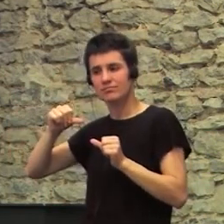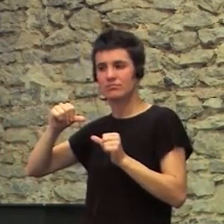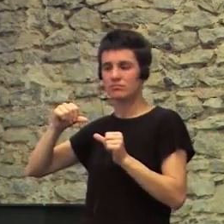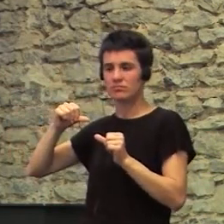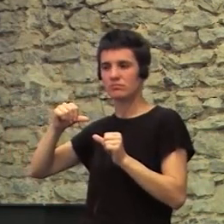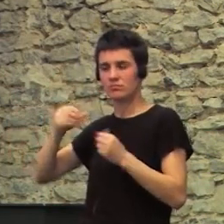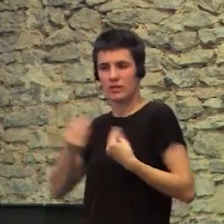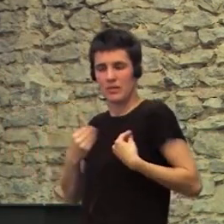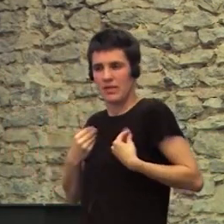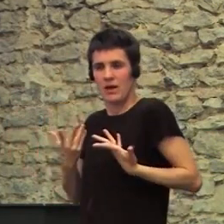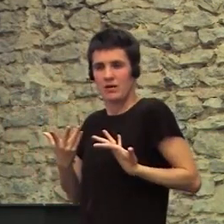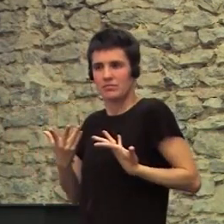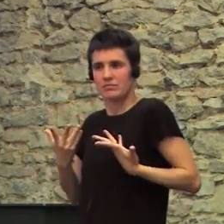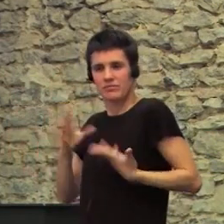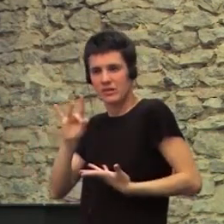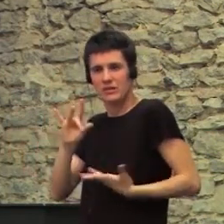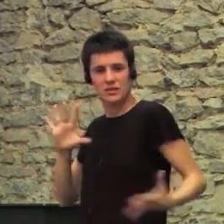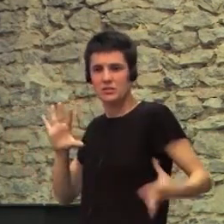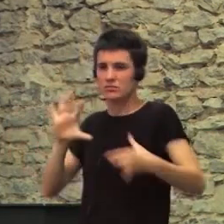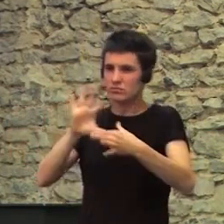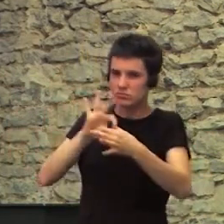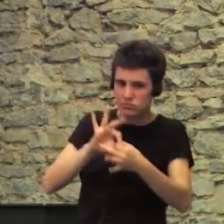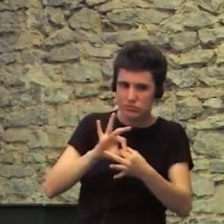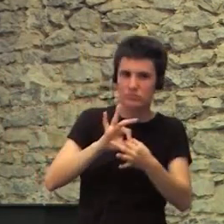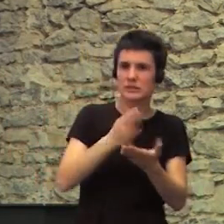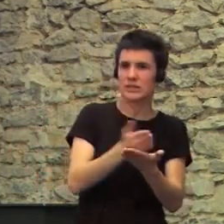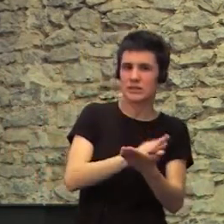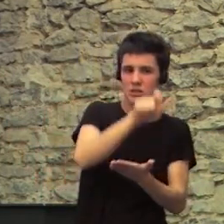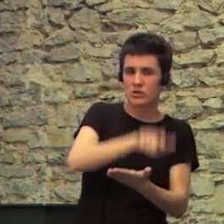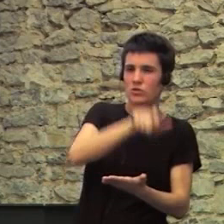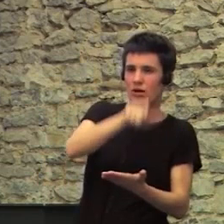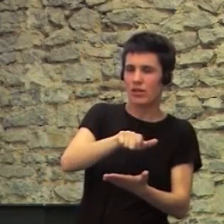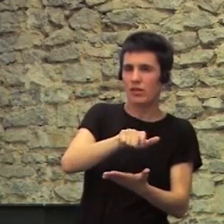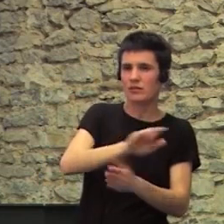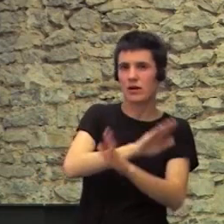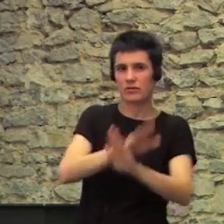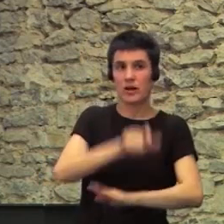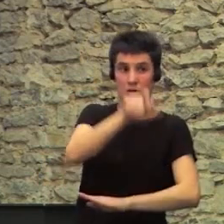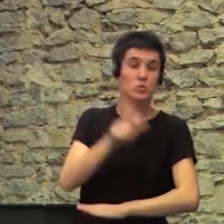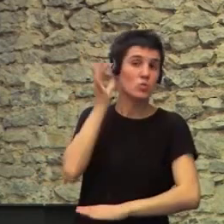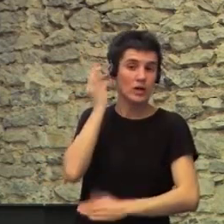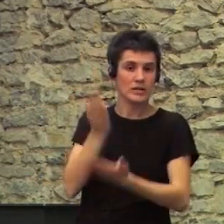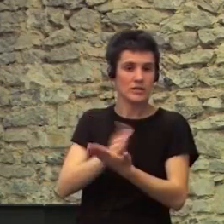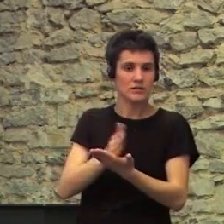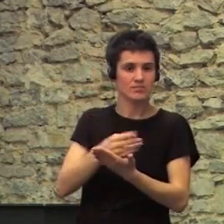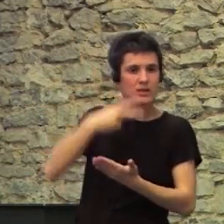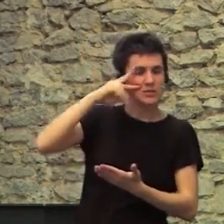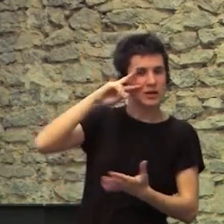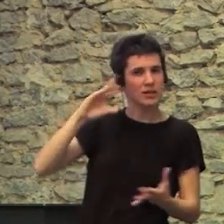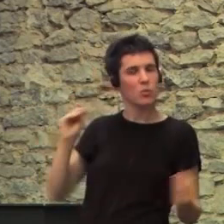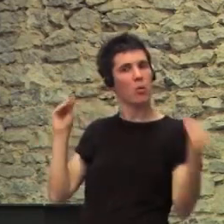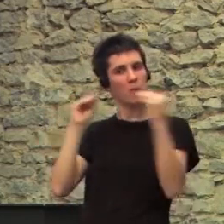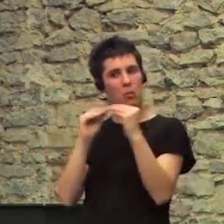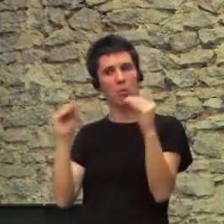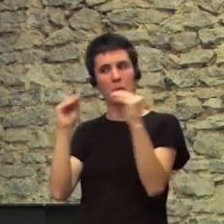sus experiencias vitales sí tienen que ver con la de muchas personas con intersexualidades, muchas mujeres, perdón, con intersexualidades. Y